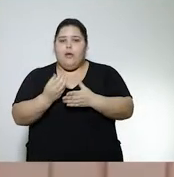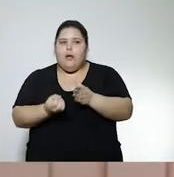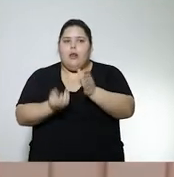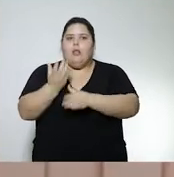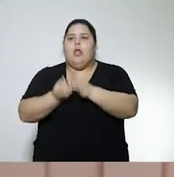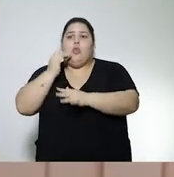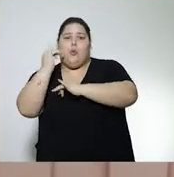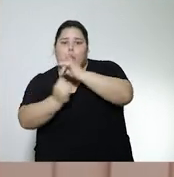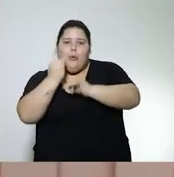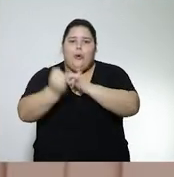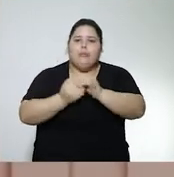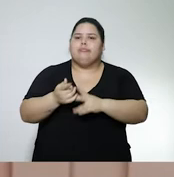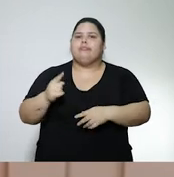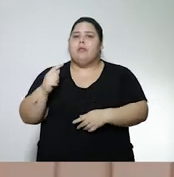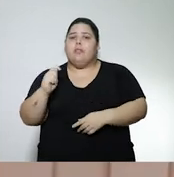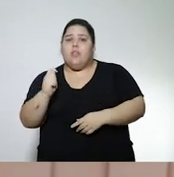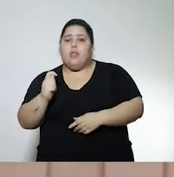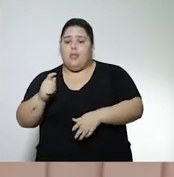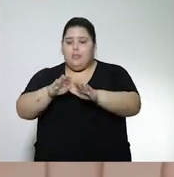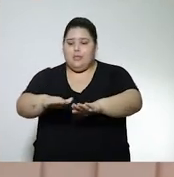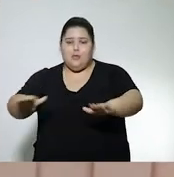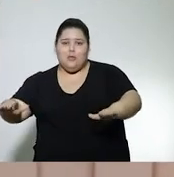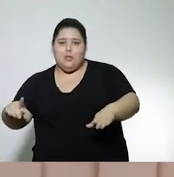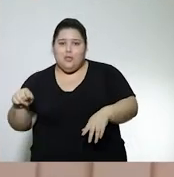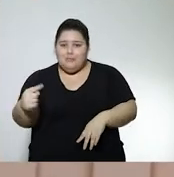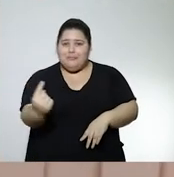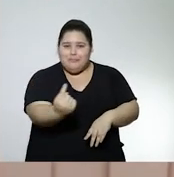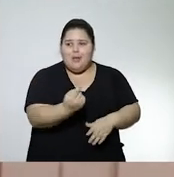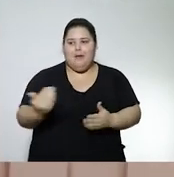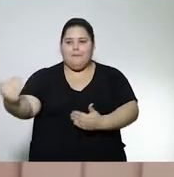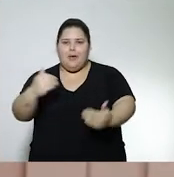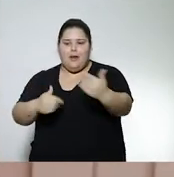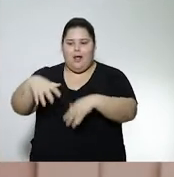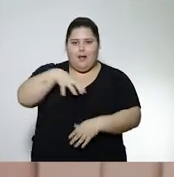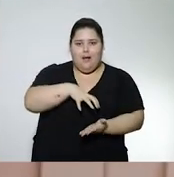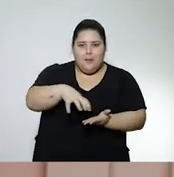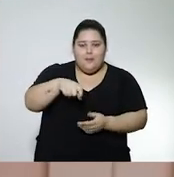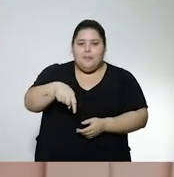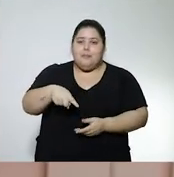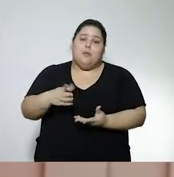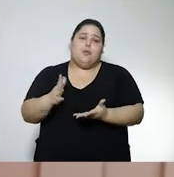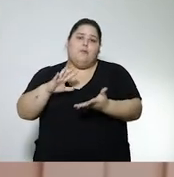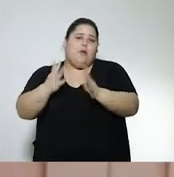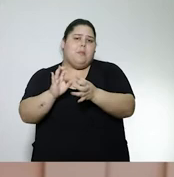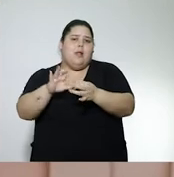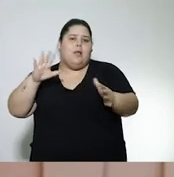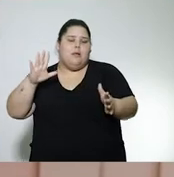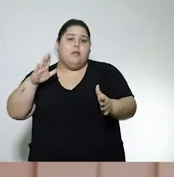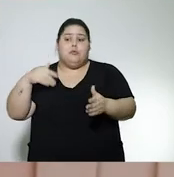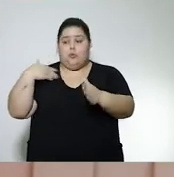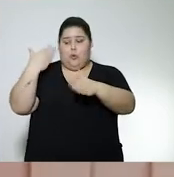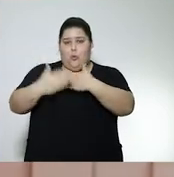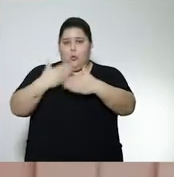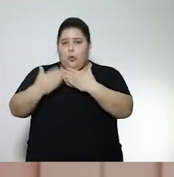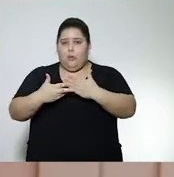Jugamos creando historias, historias que salen de la cabeza de los mismos niños y niñas que concurren acá. O sea que es todo de una manera muy libre.